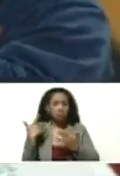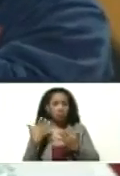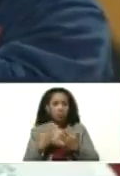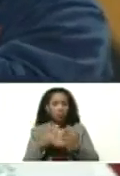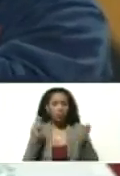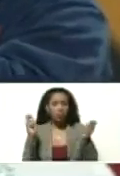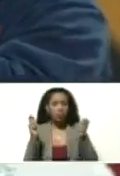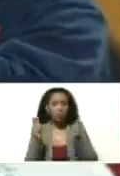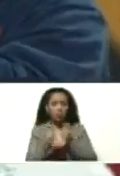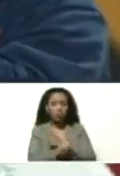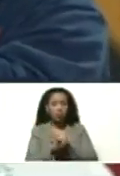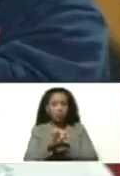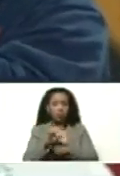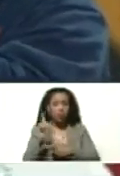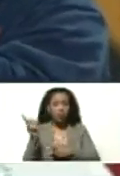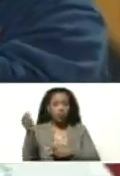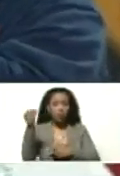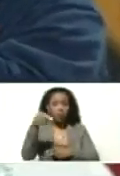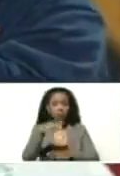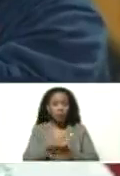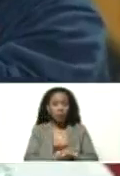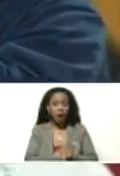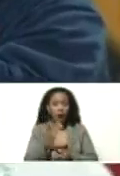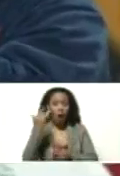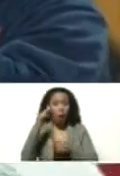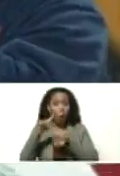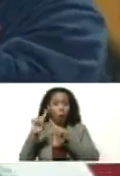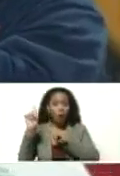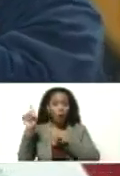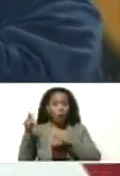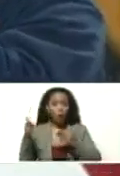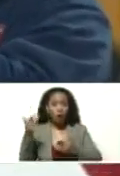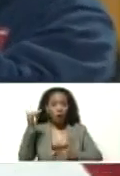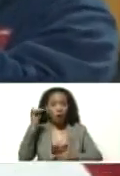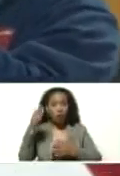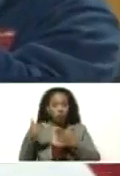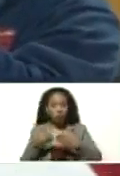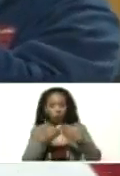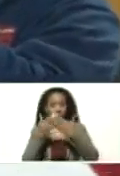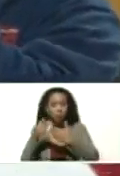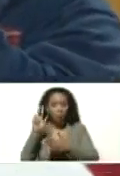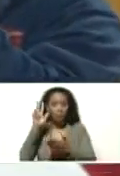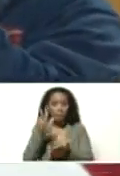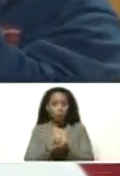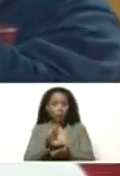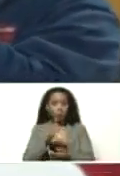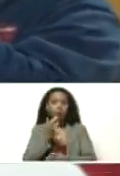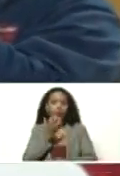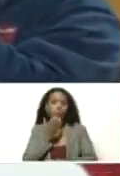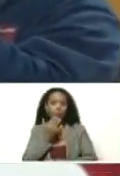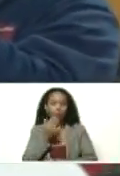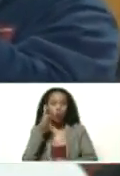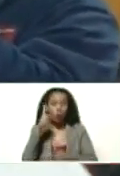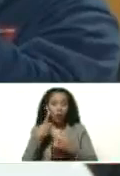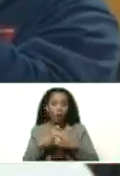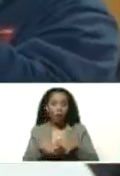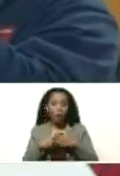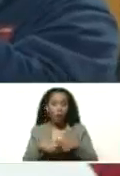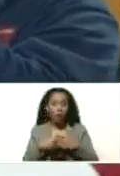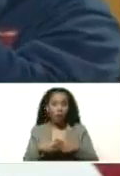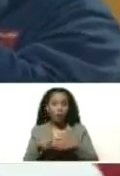de importaciones que, y además hay otras que están en estudio de aprobación. Por ejemplo, una tuerca de